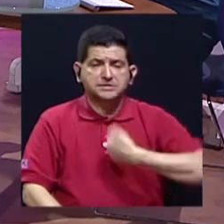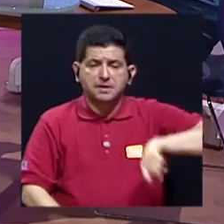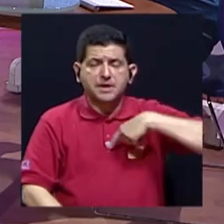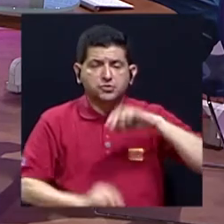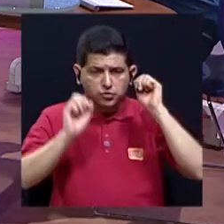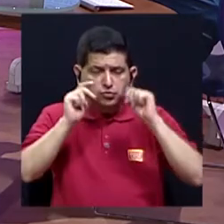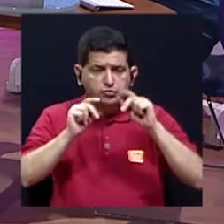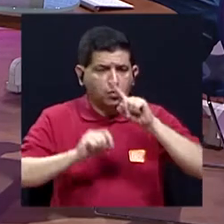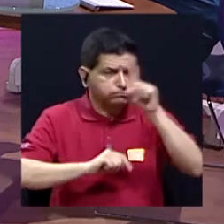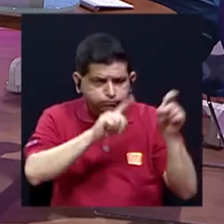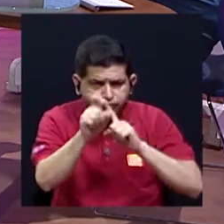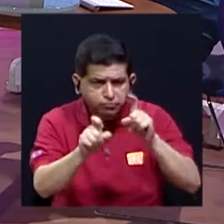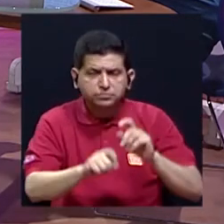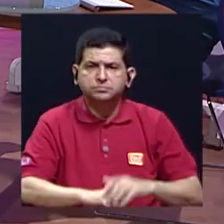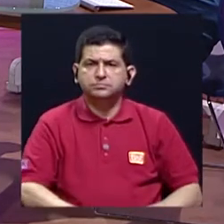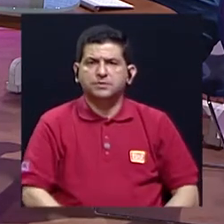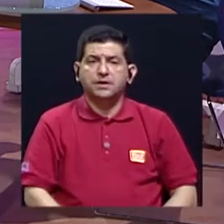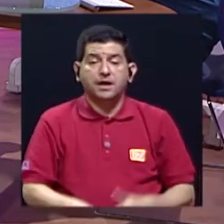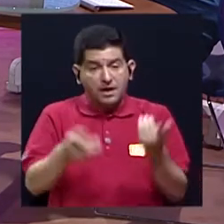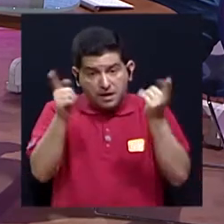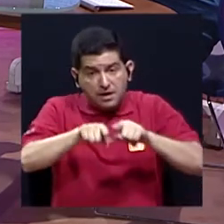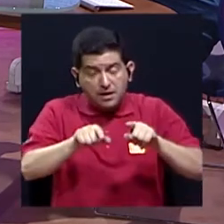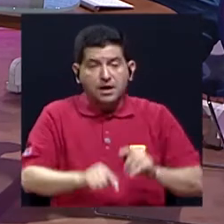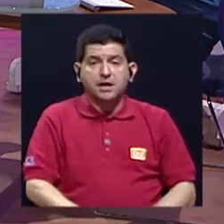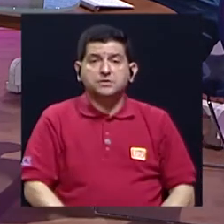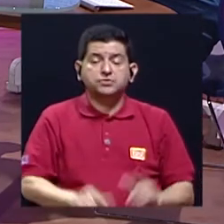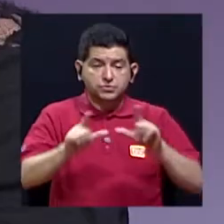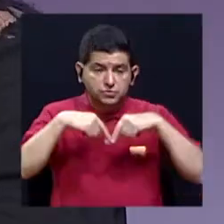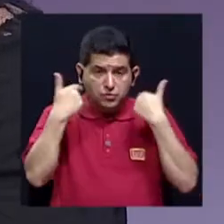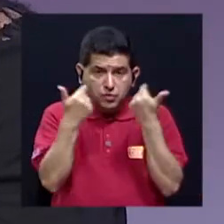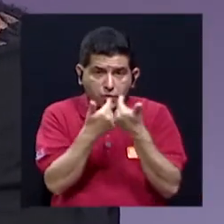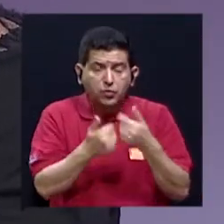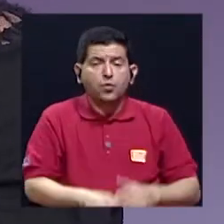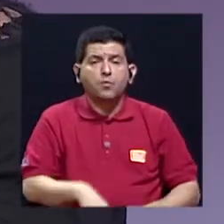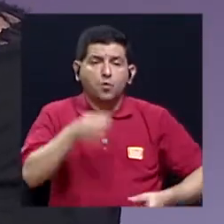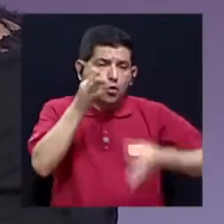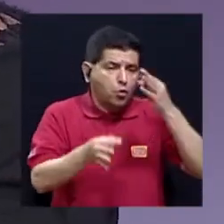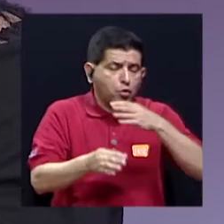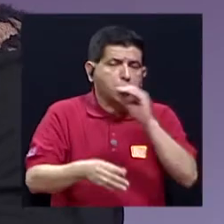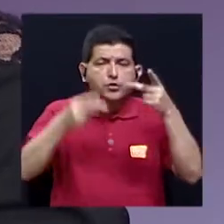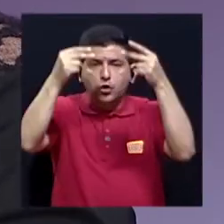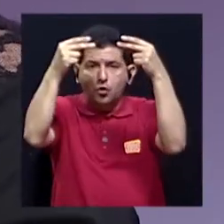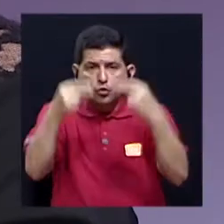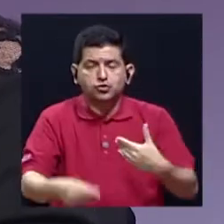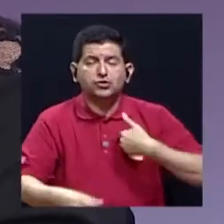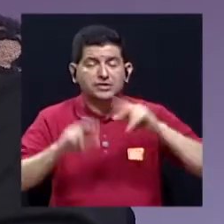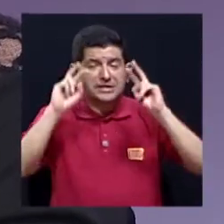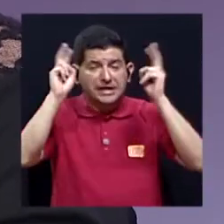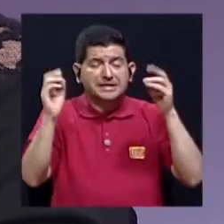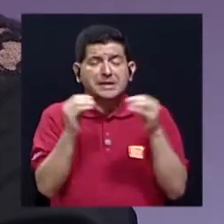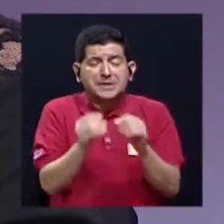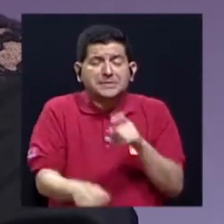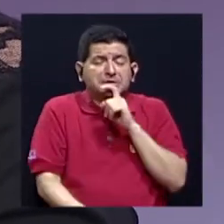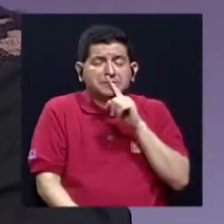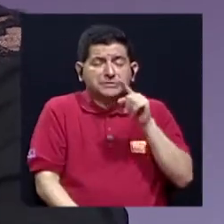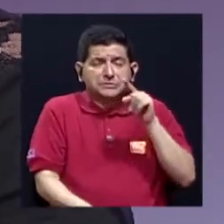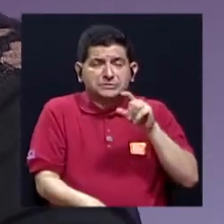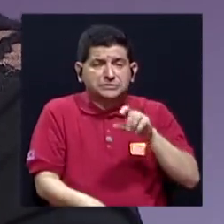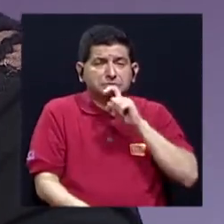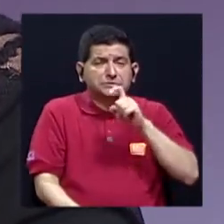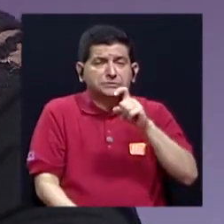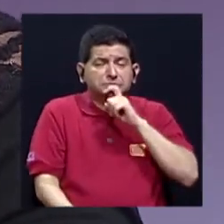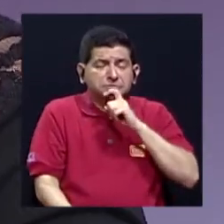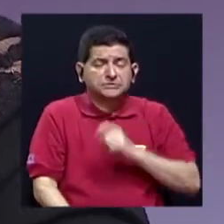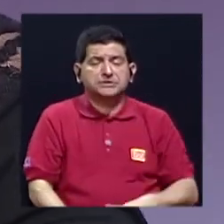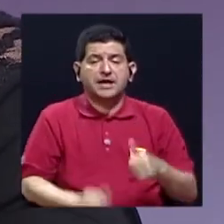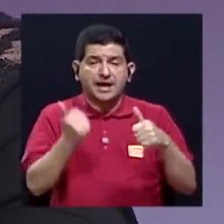nosotros, ¿verdad?, en este caso de la Comisión de Jurídicos o de Hacienda, ¿verdad?, que son las que tienen los temas más comprometedores, y el